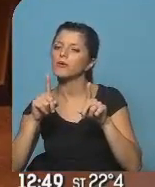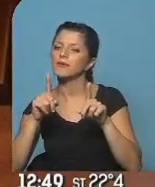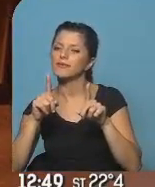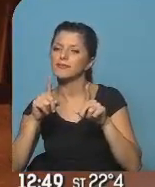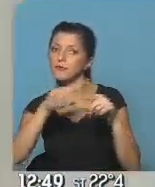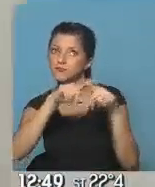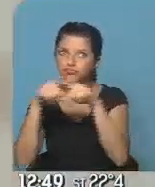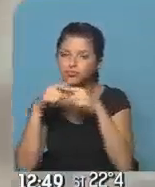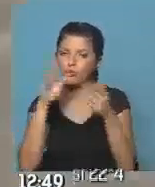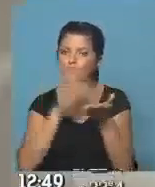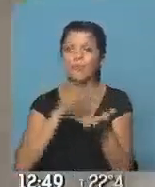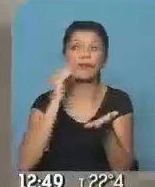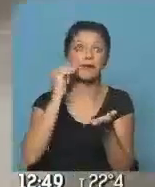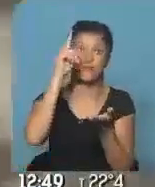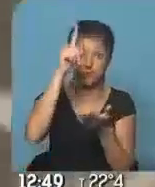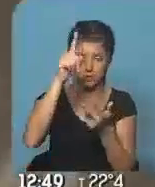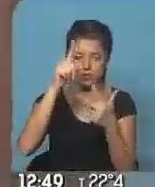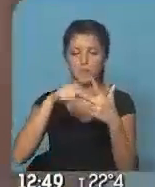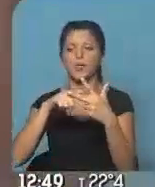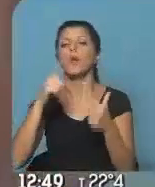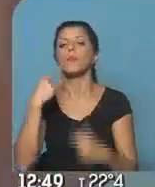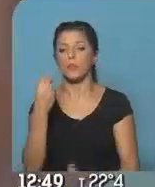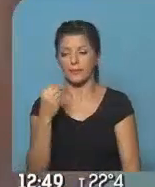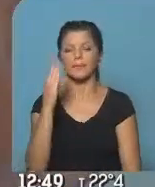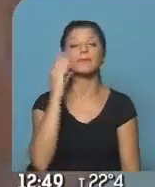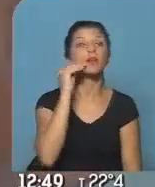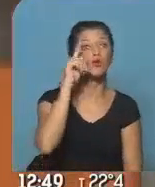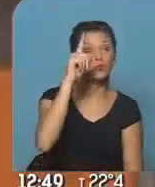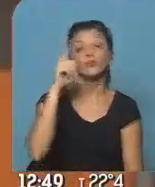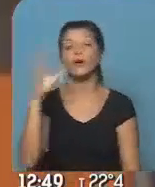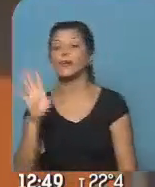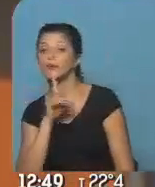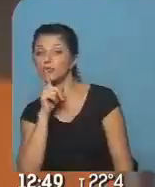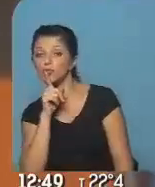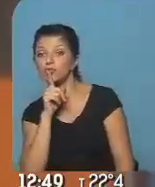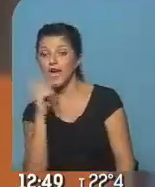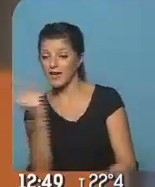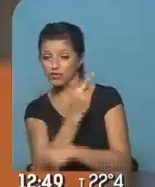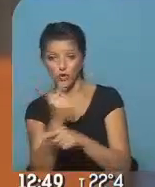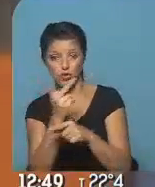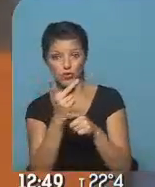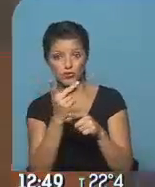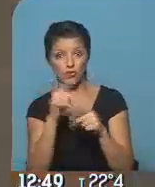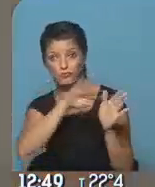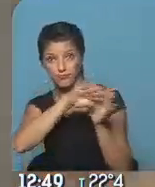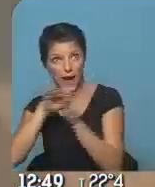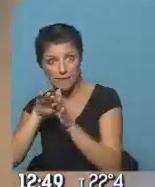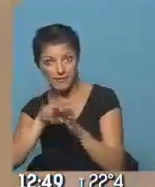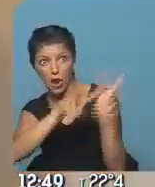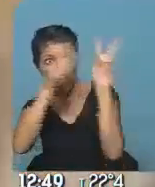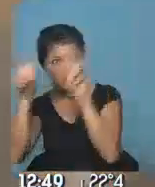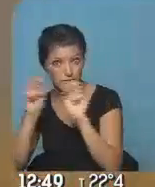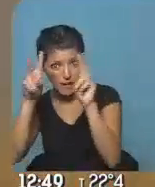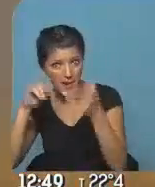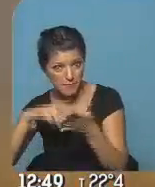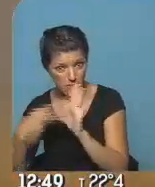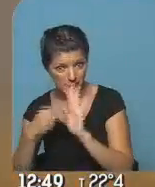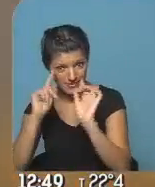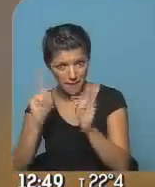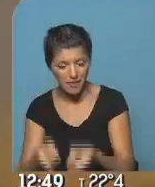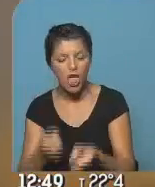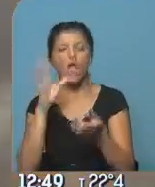Unido. Es decir, Rusia y Reino Unido tienen que ver con lo que está pasando en Siria, pero tienen su propia historia con el agente y con los agentes